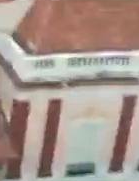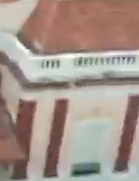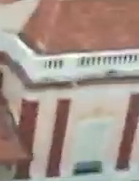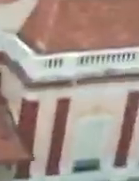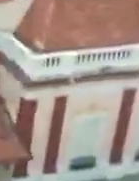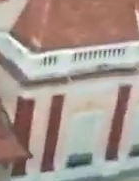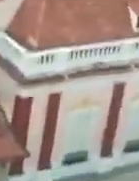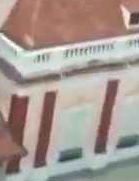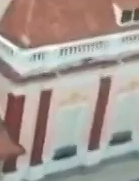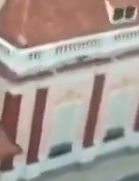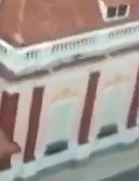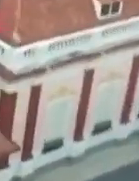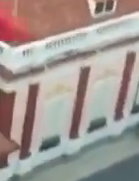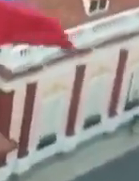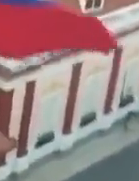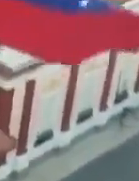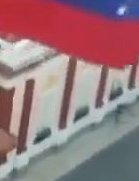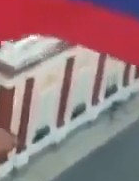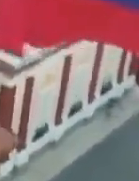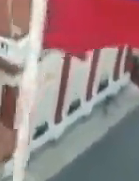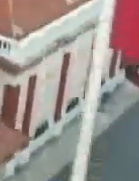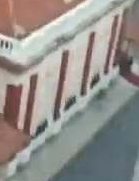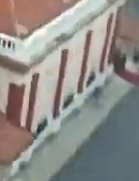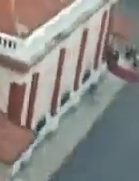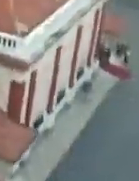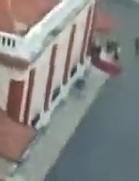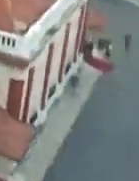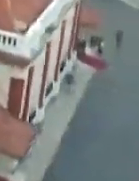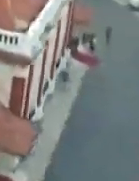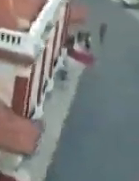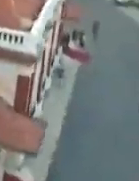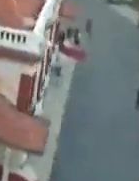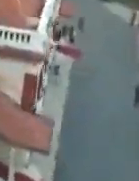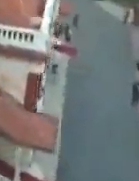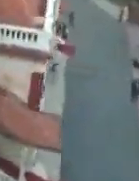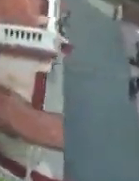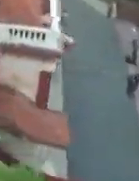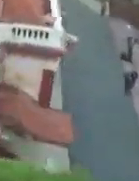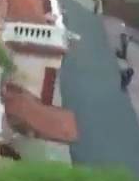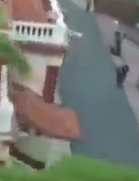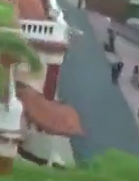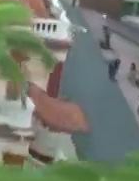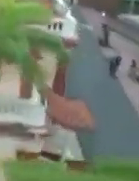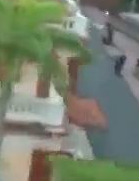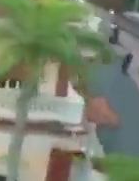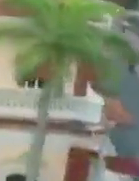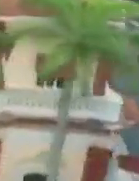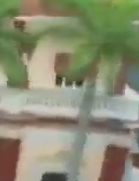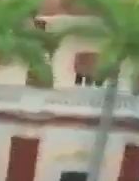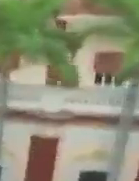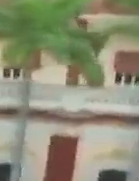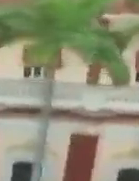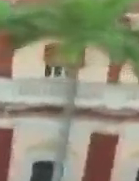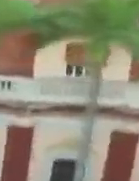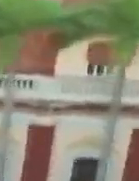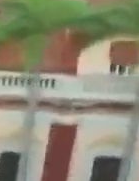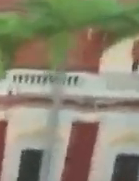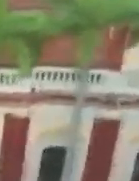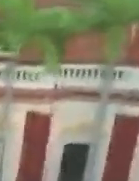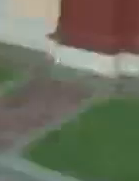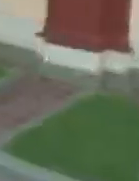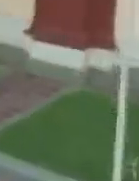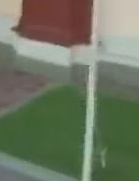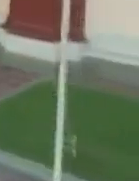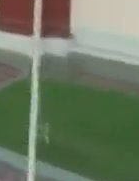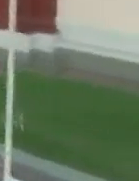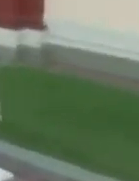del año 2021 han dicho ambas autoridades continúa el trabajo una agenda fructífera